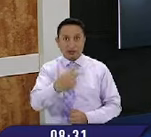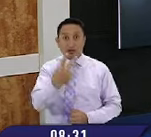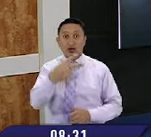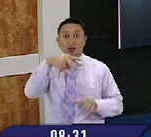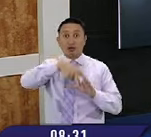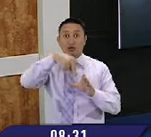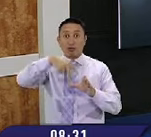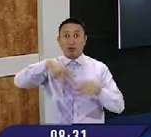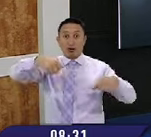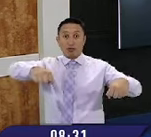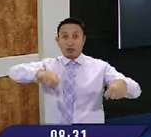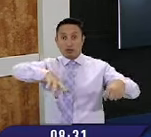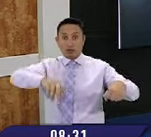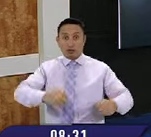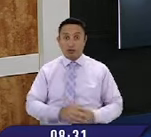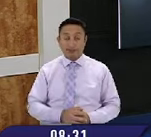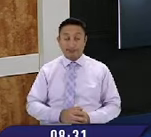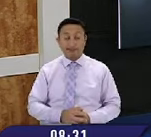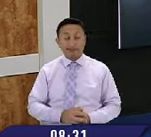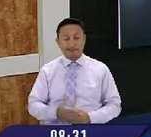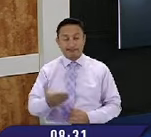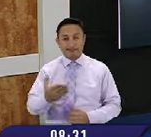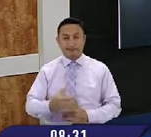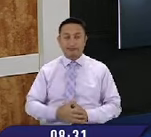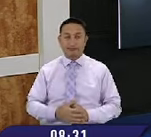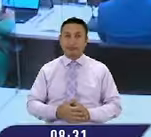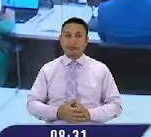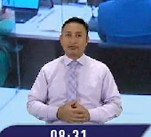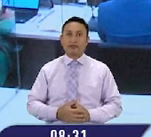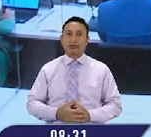moto y seguramente es un asalto. Veamos.